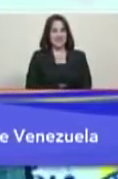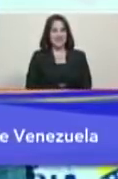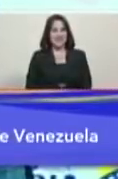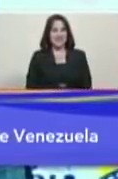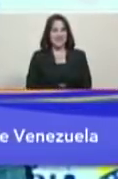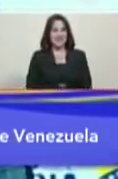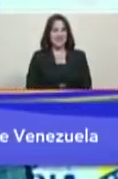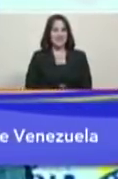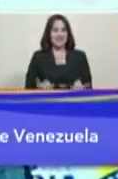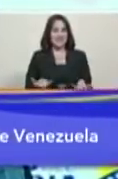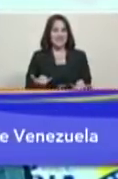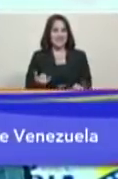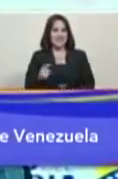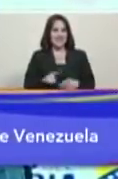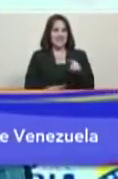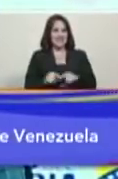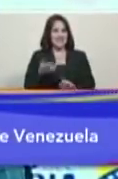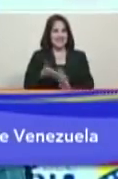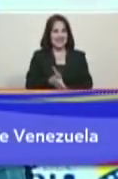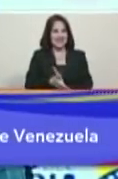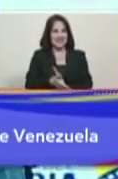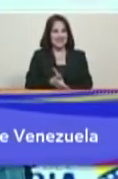Estaba a la derecha